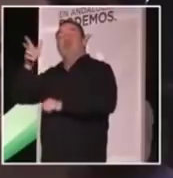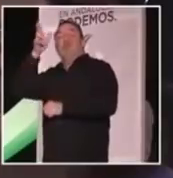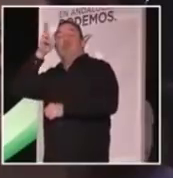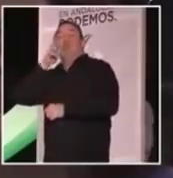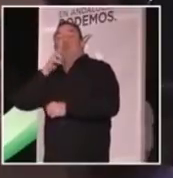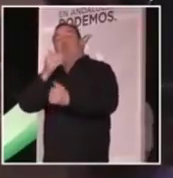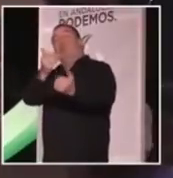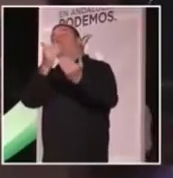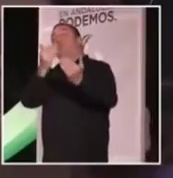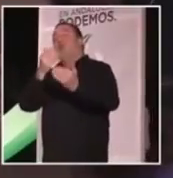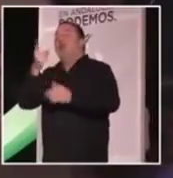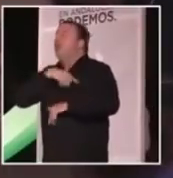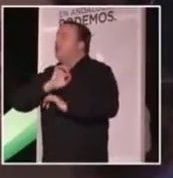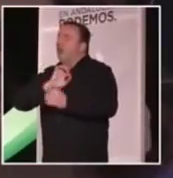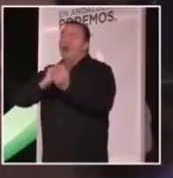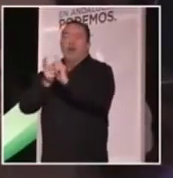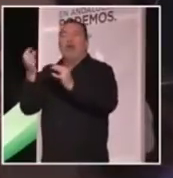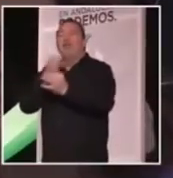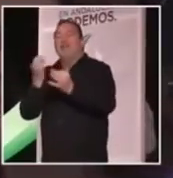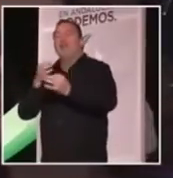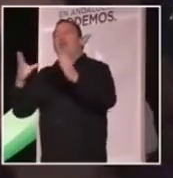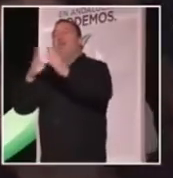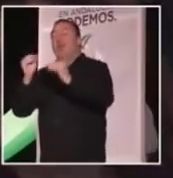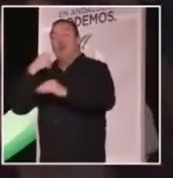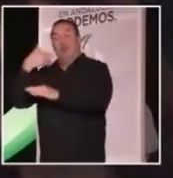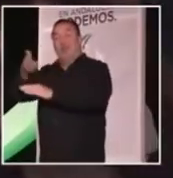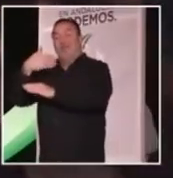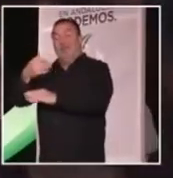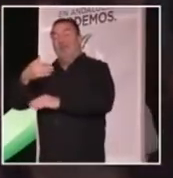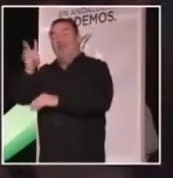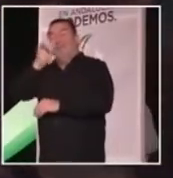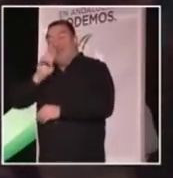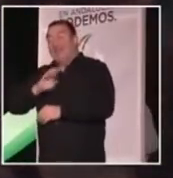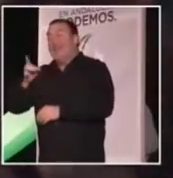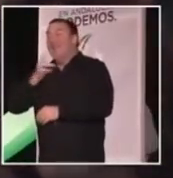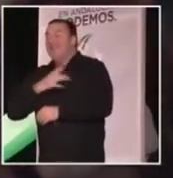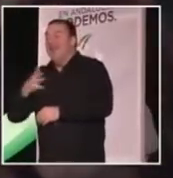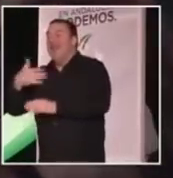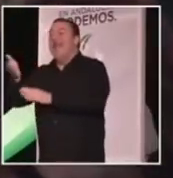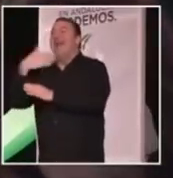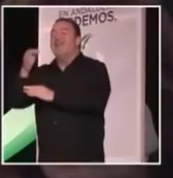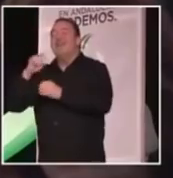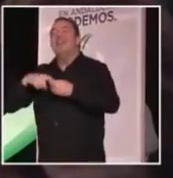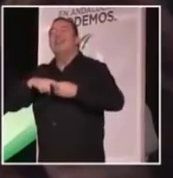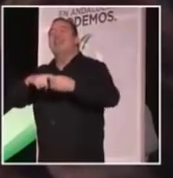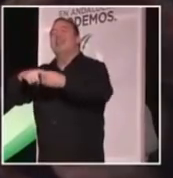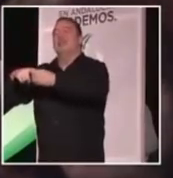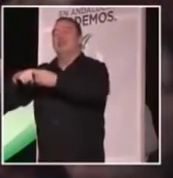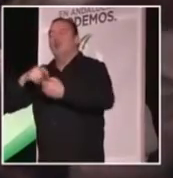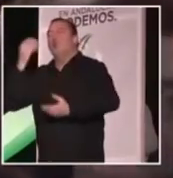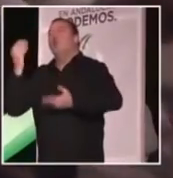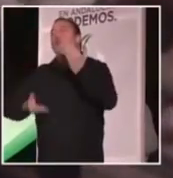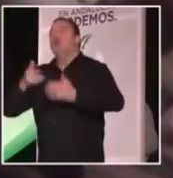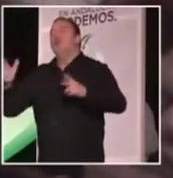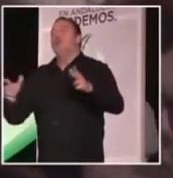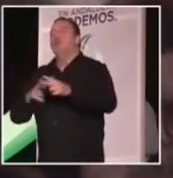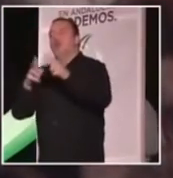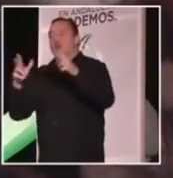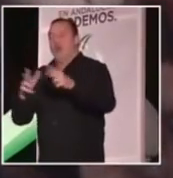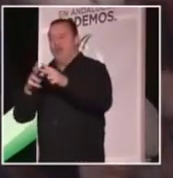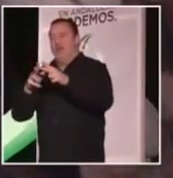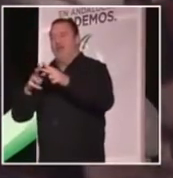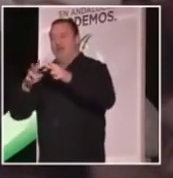privilegios, una Andalucía que haga de la bandera verde y blanca la bandera de la solidaridad y la justicia social.